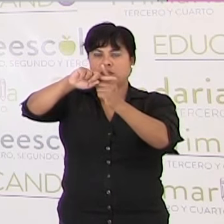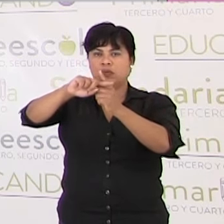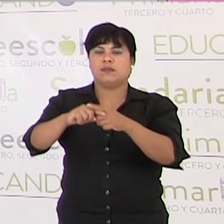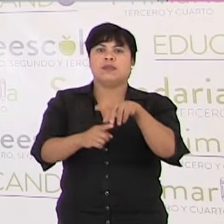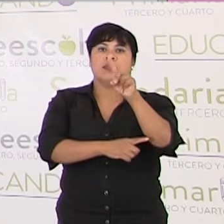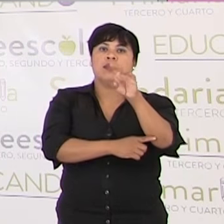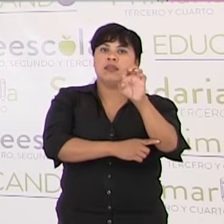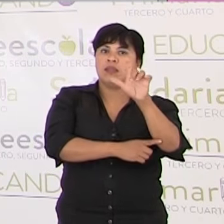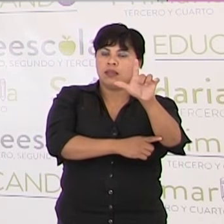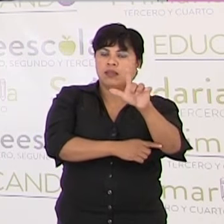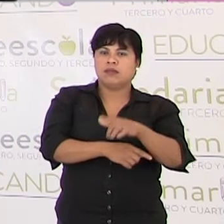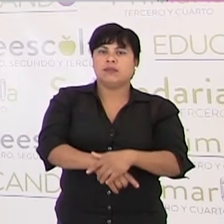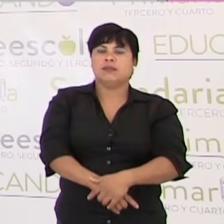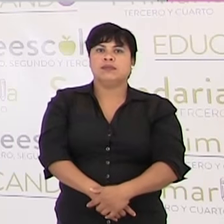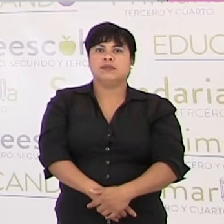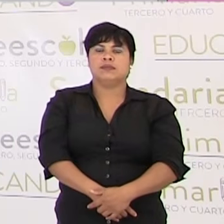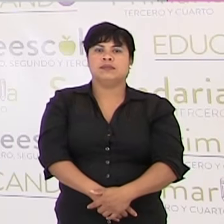del